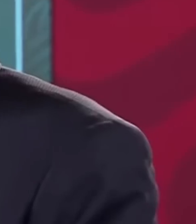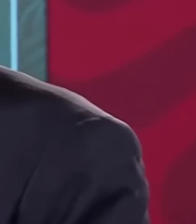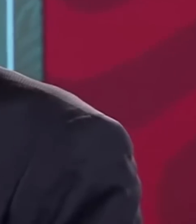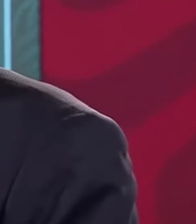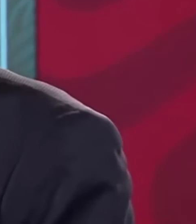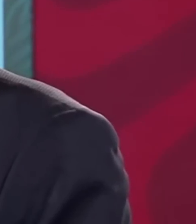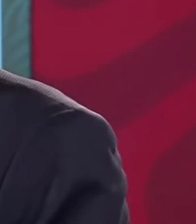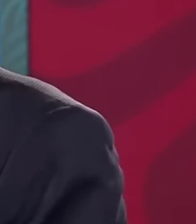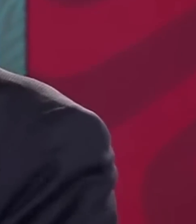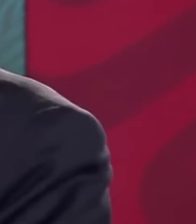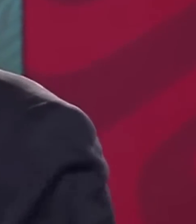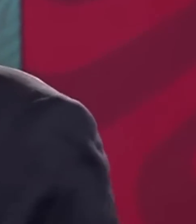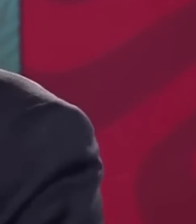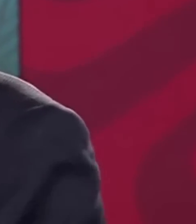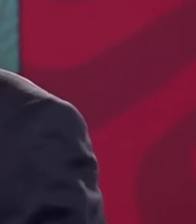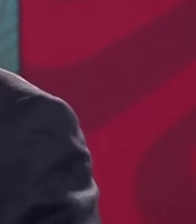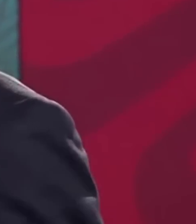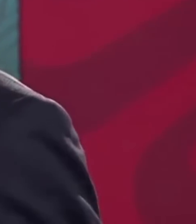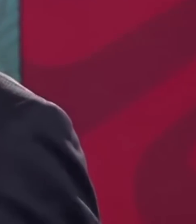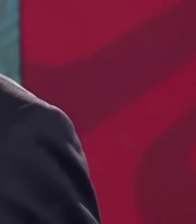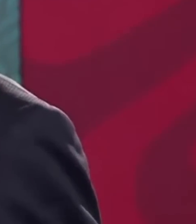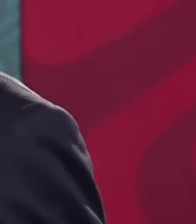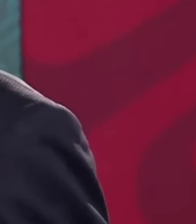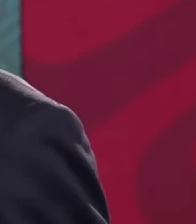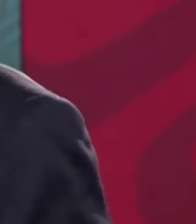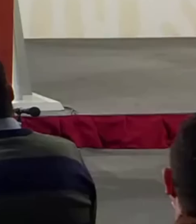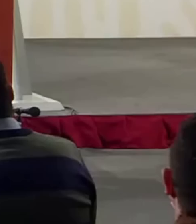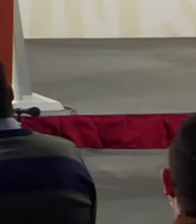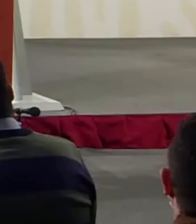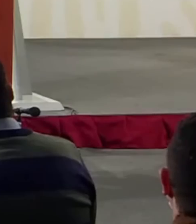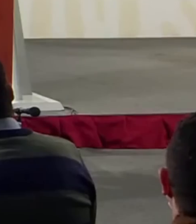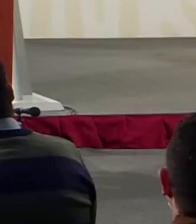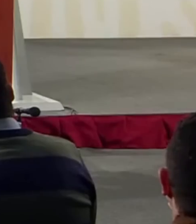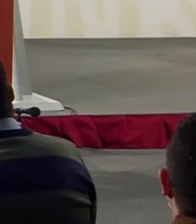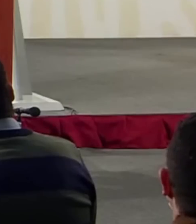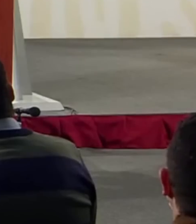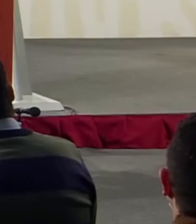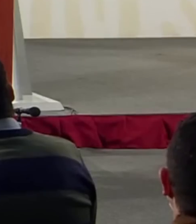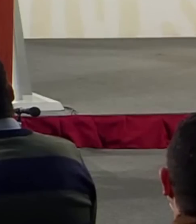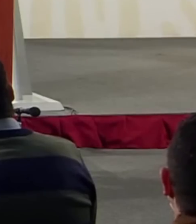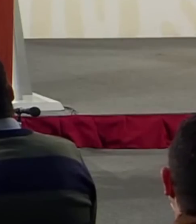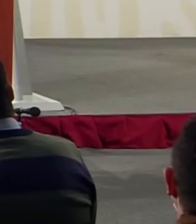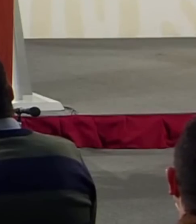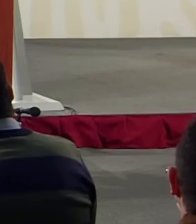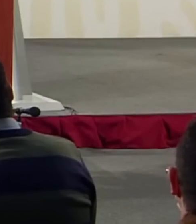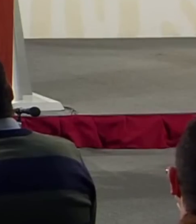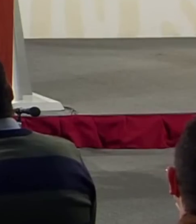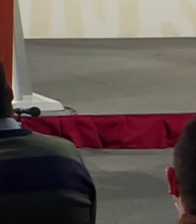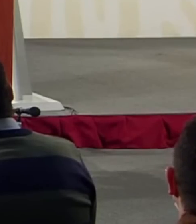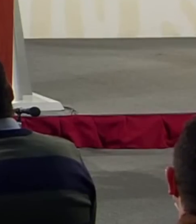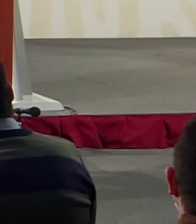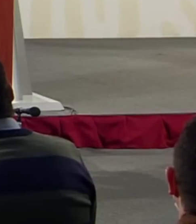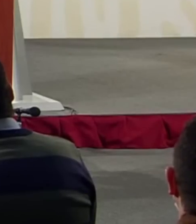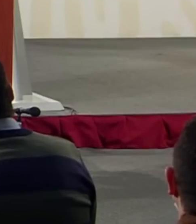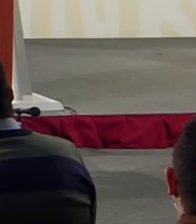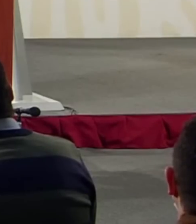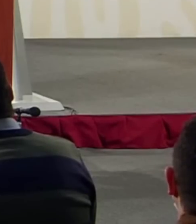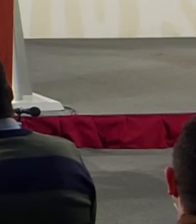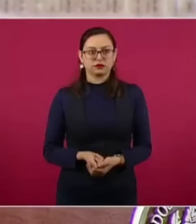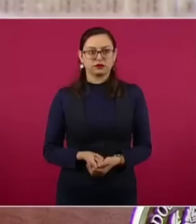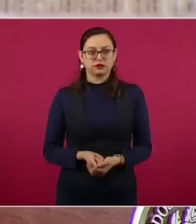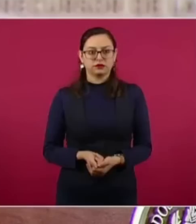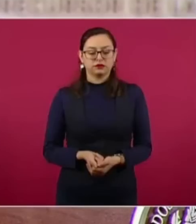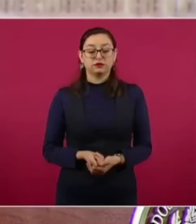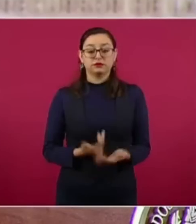lo que se hace para que no haya impunidad en México, para nadie, sea quien sea.